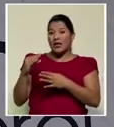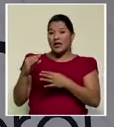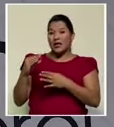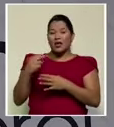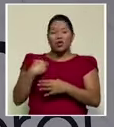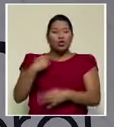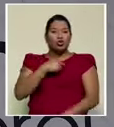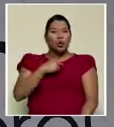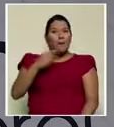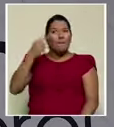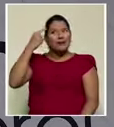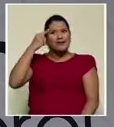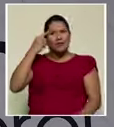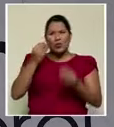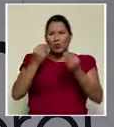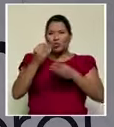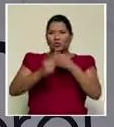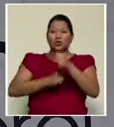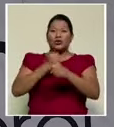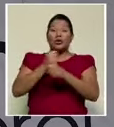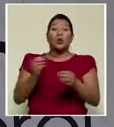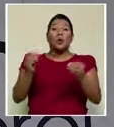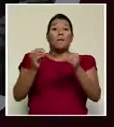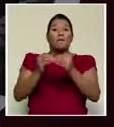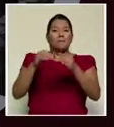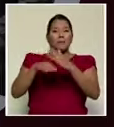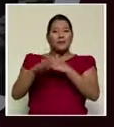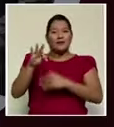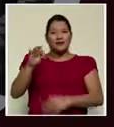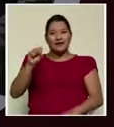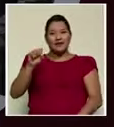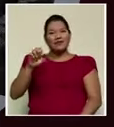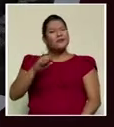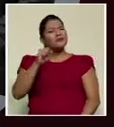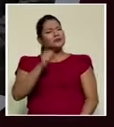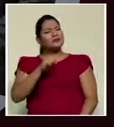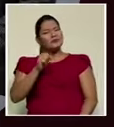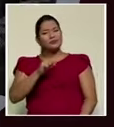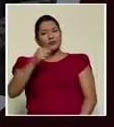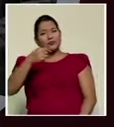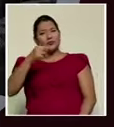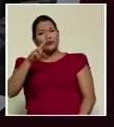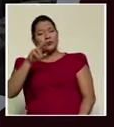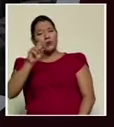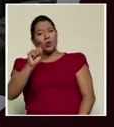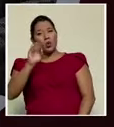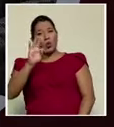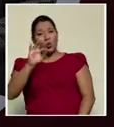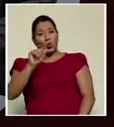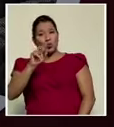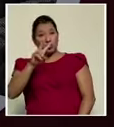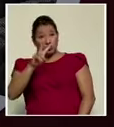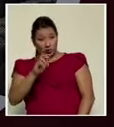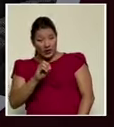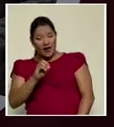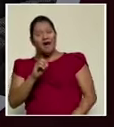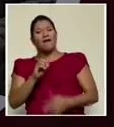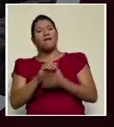habríamos imaginado varios años más en el tribunal. Sí. Gustavo, apuntando en esa misma vía